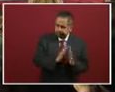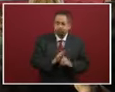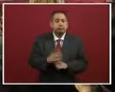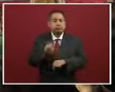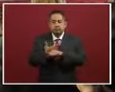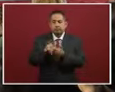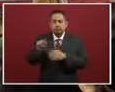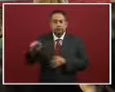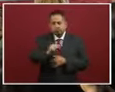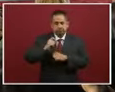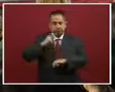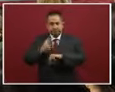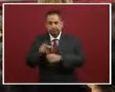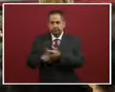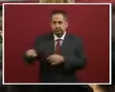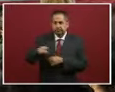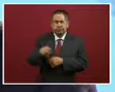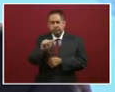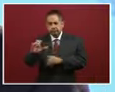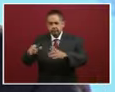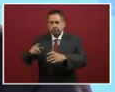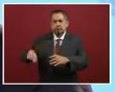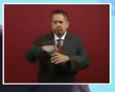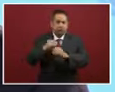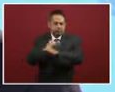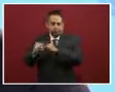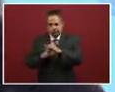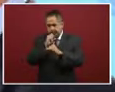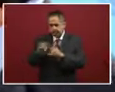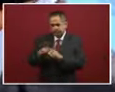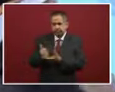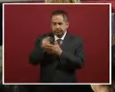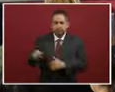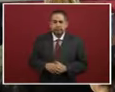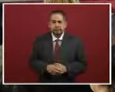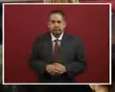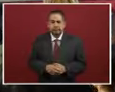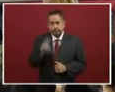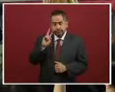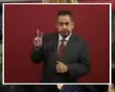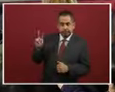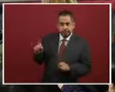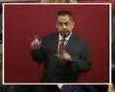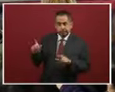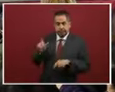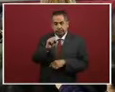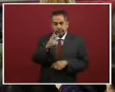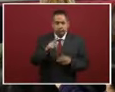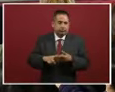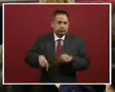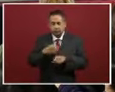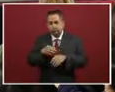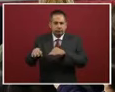Estado, a organismos de ciudadanos, como organismos internacionales. Aquí están presentados la Secretaría de Gobernación, Educación,